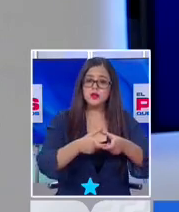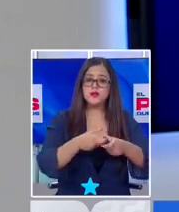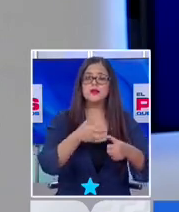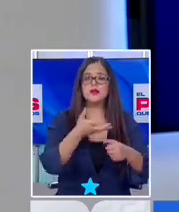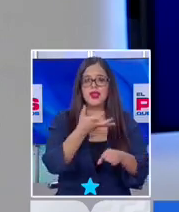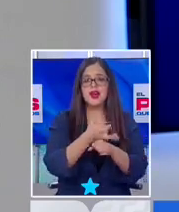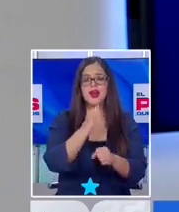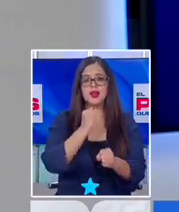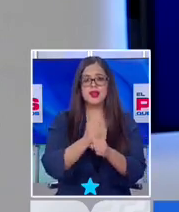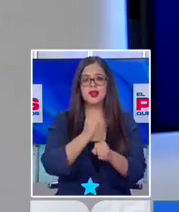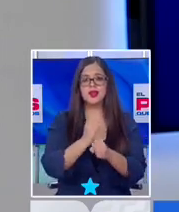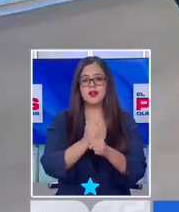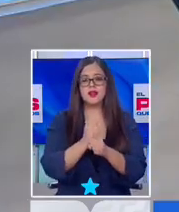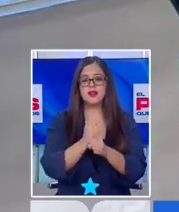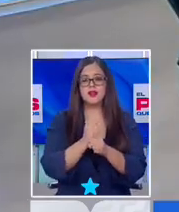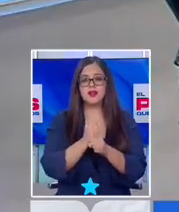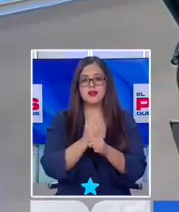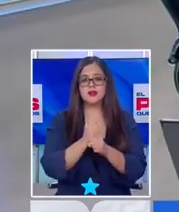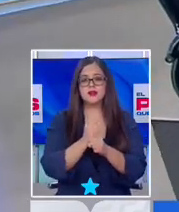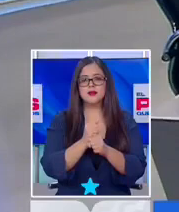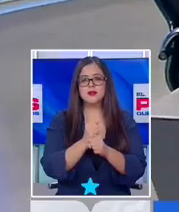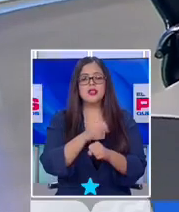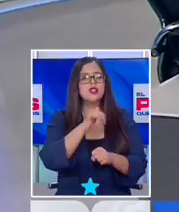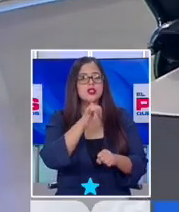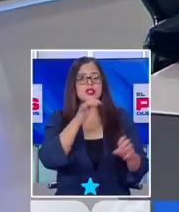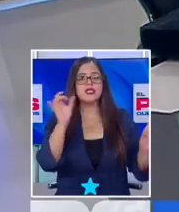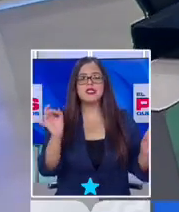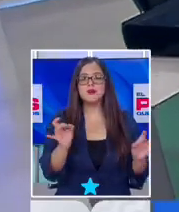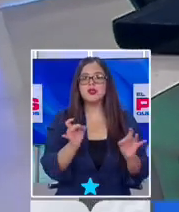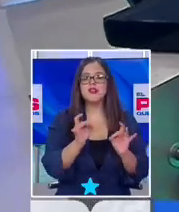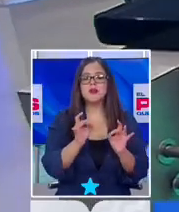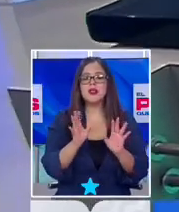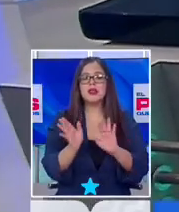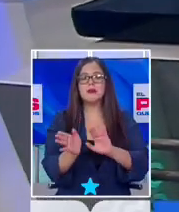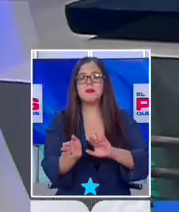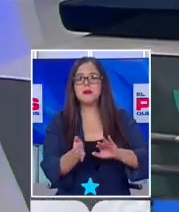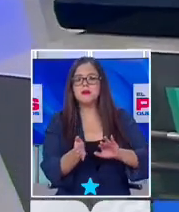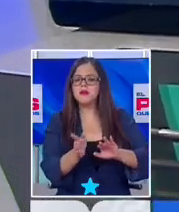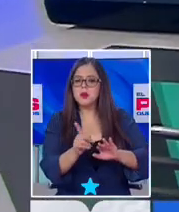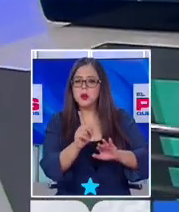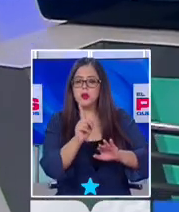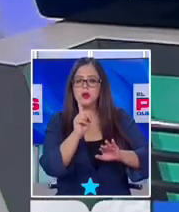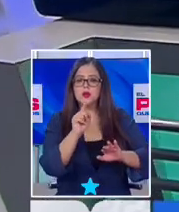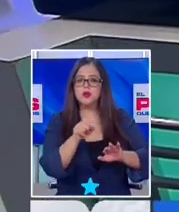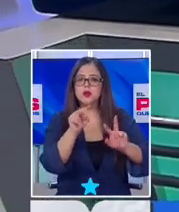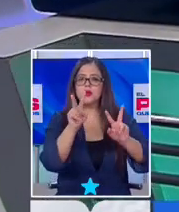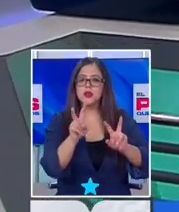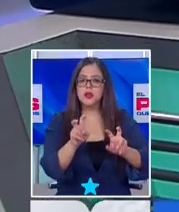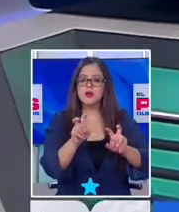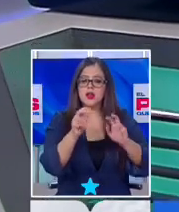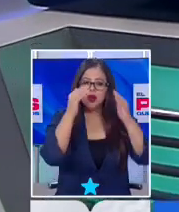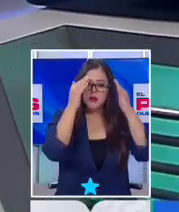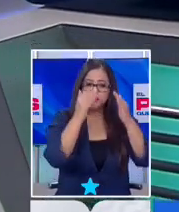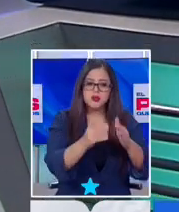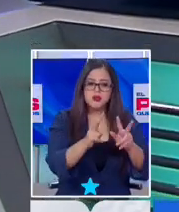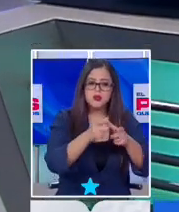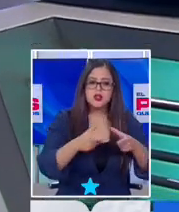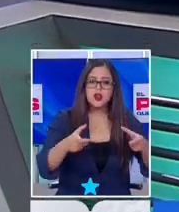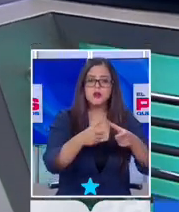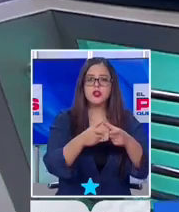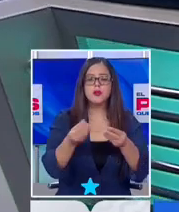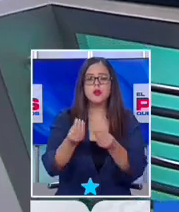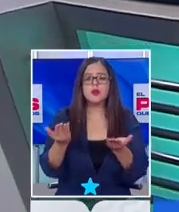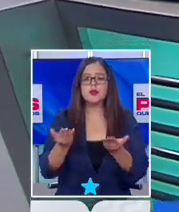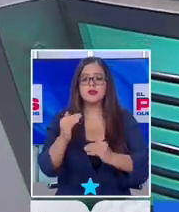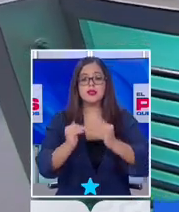el trabajo muy no se sigue siendo sesgado pero solamente cargado hacia esa mayoría en comisión y qué es lo que